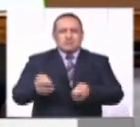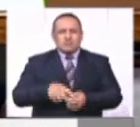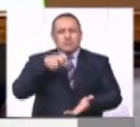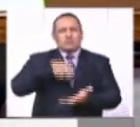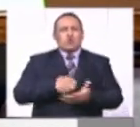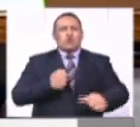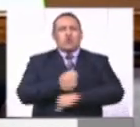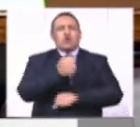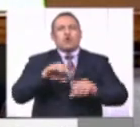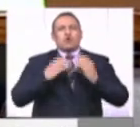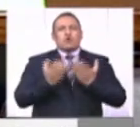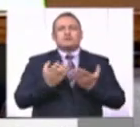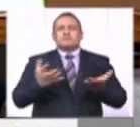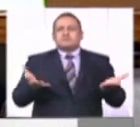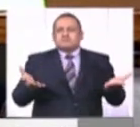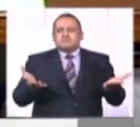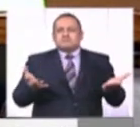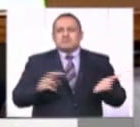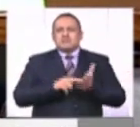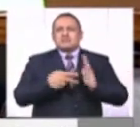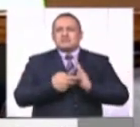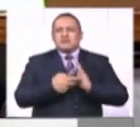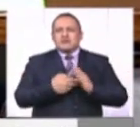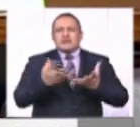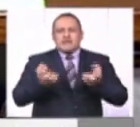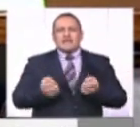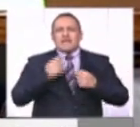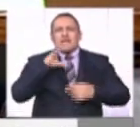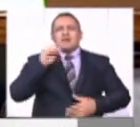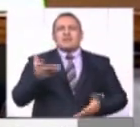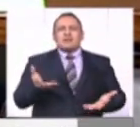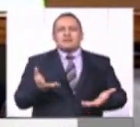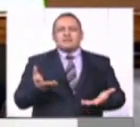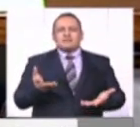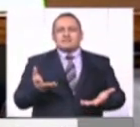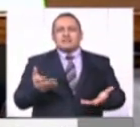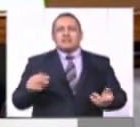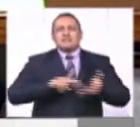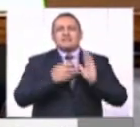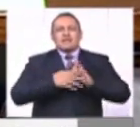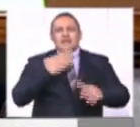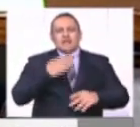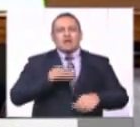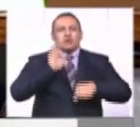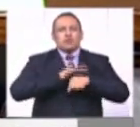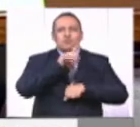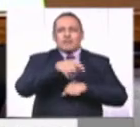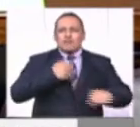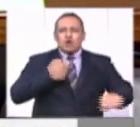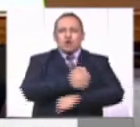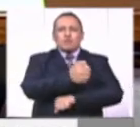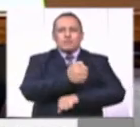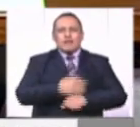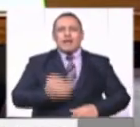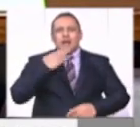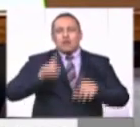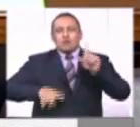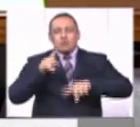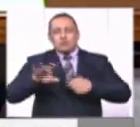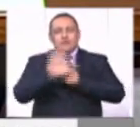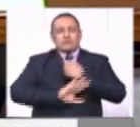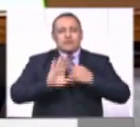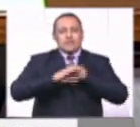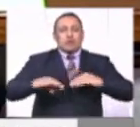República Qué significa eso qué está queriendo decir el señor Aníbal Torres A quién está acusando de golpistas a quienes defendemos